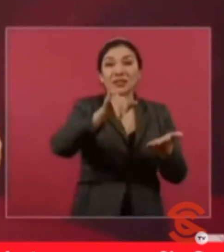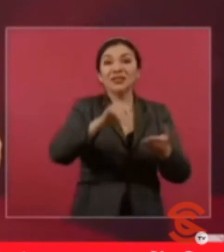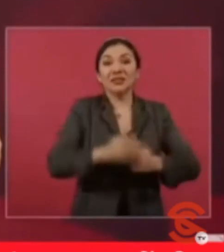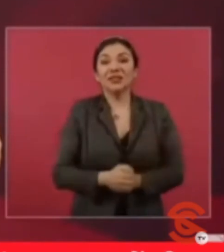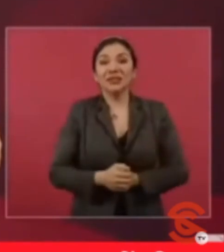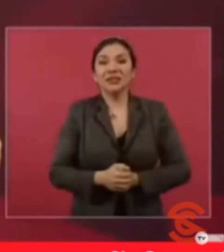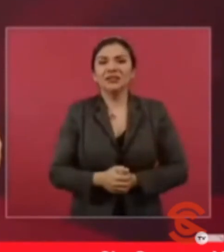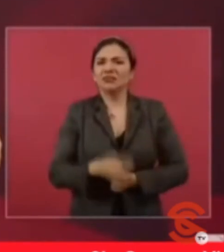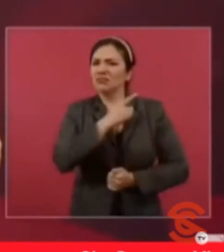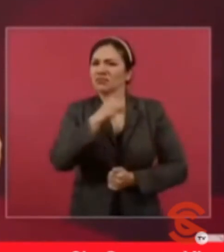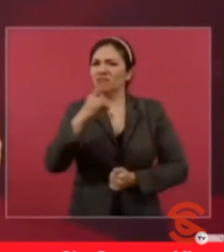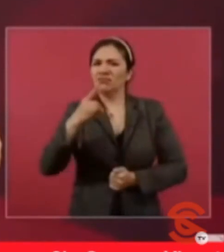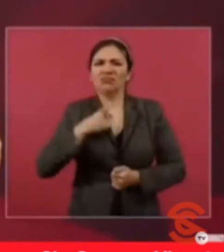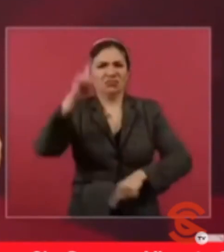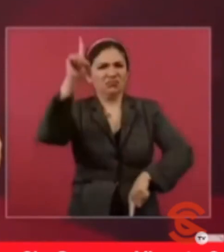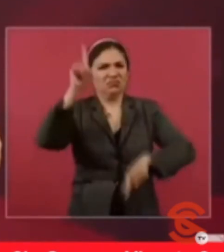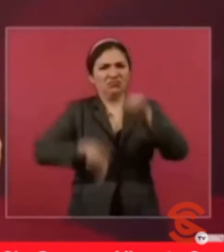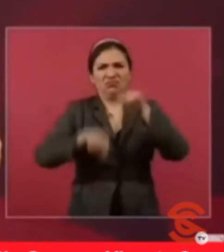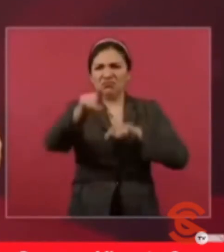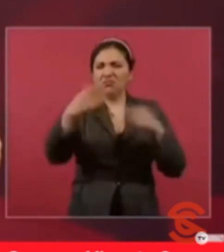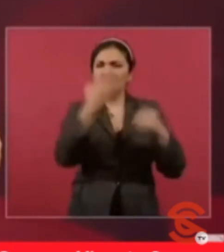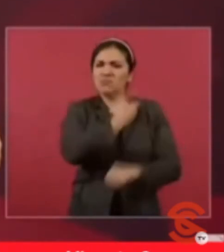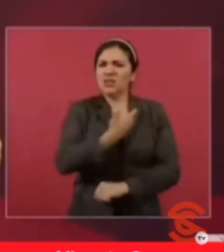de que se me destituyera.